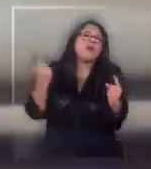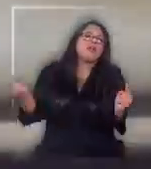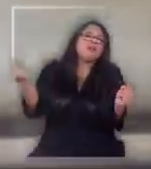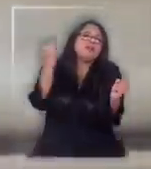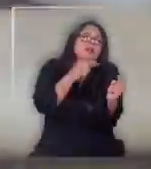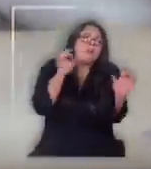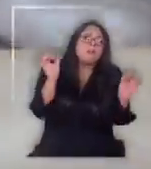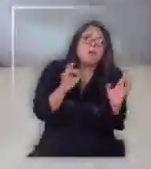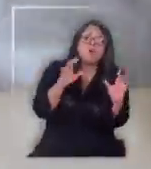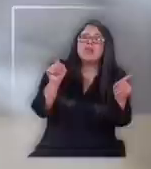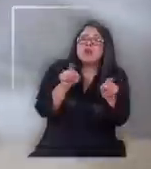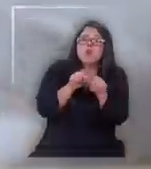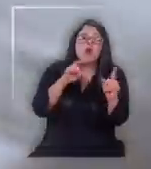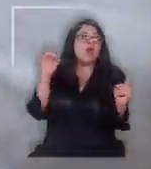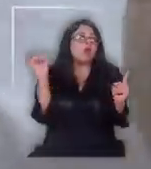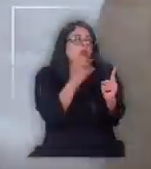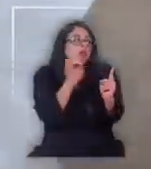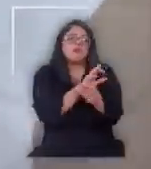contagiar.